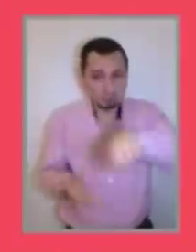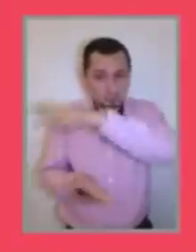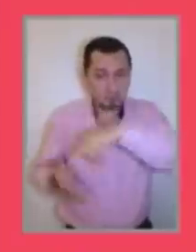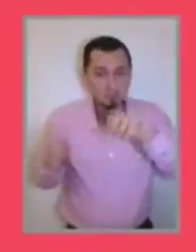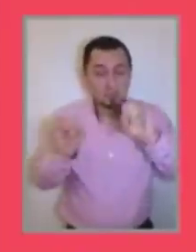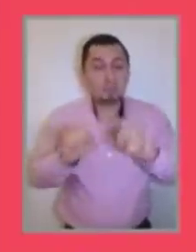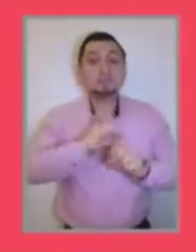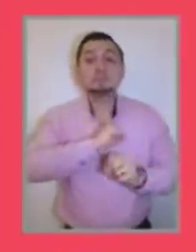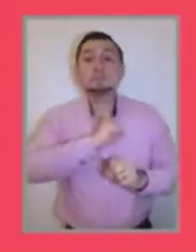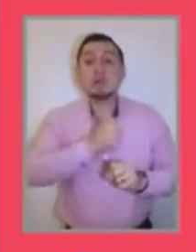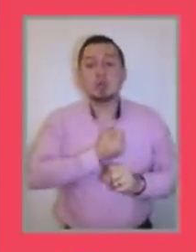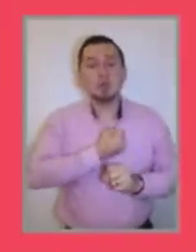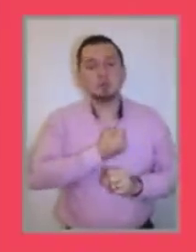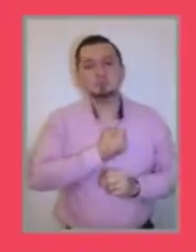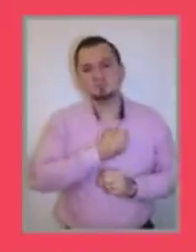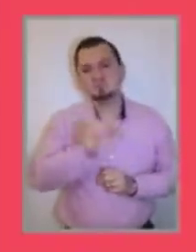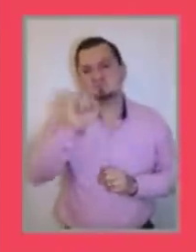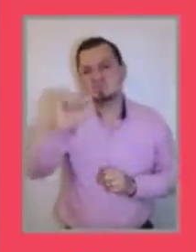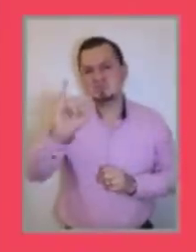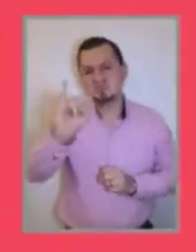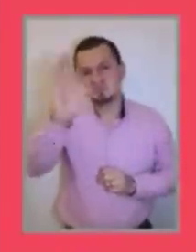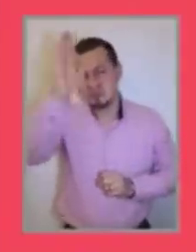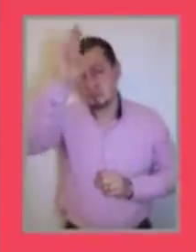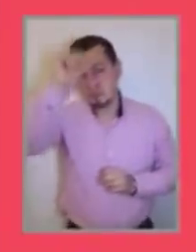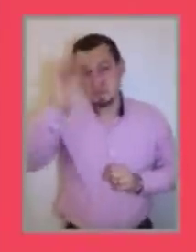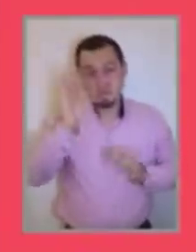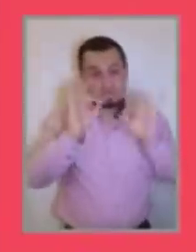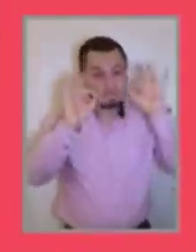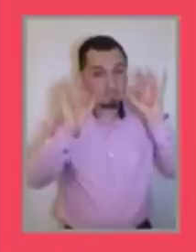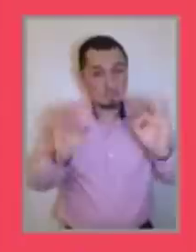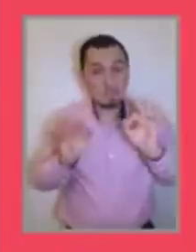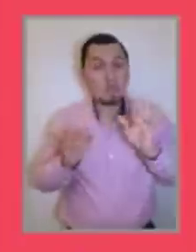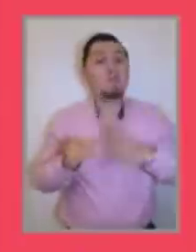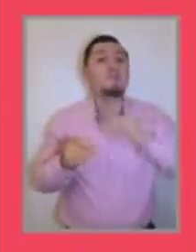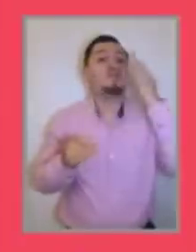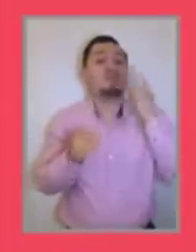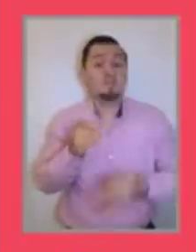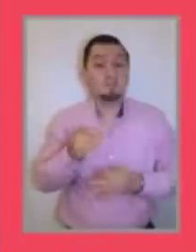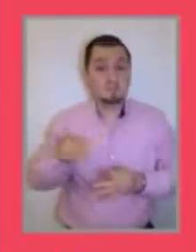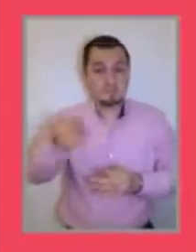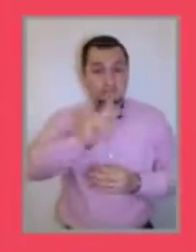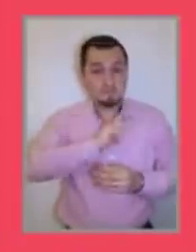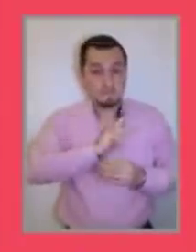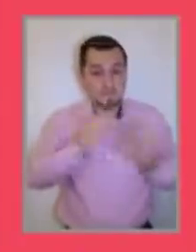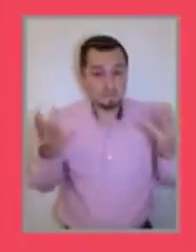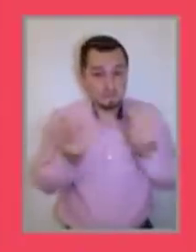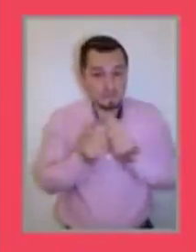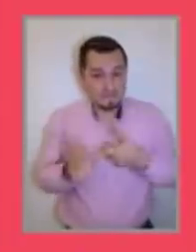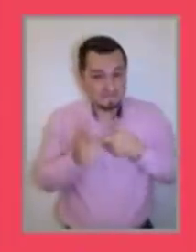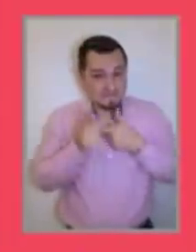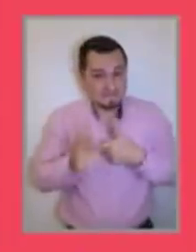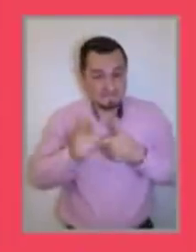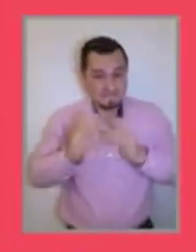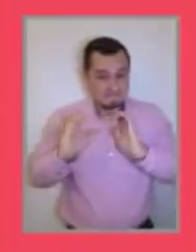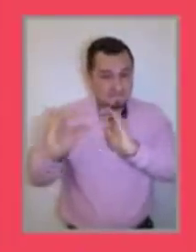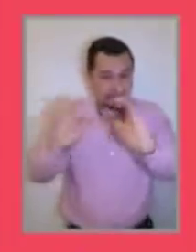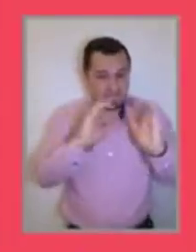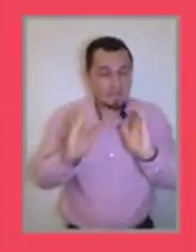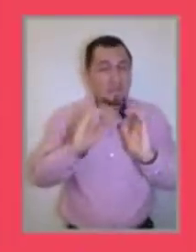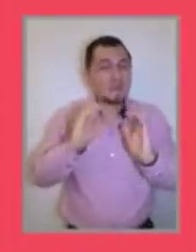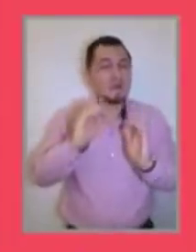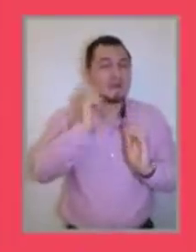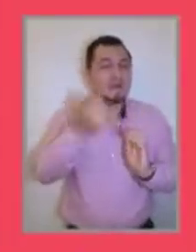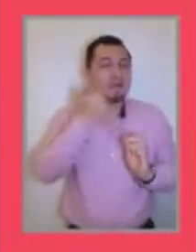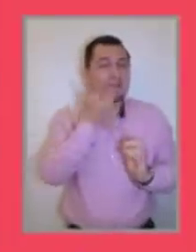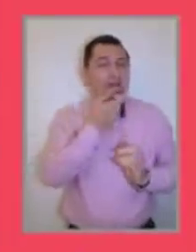salud. Ese fue el proceso que decidimos seguir, como lo hemos hecho con la mesa de reactivación económica. Es decir,